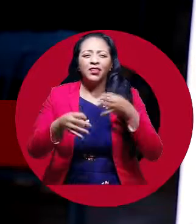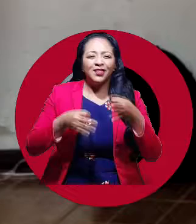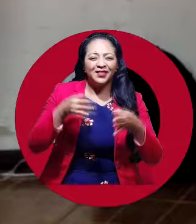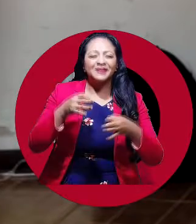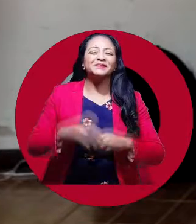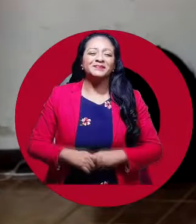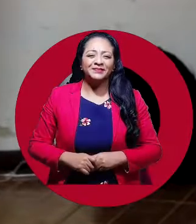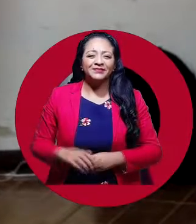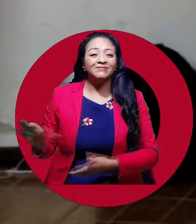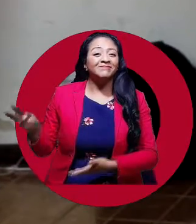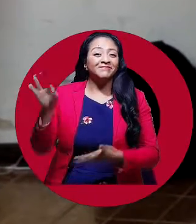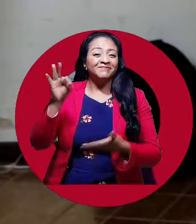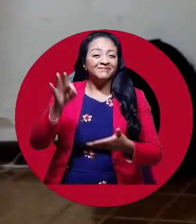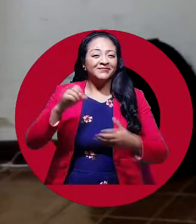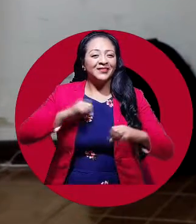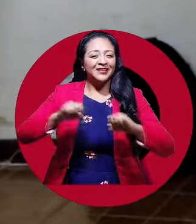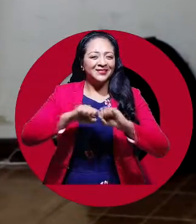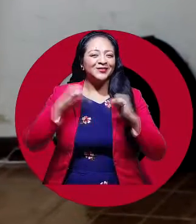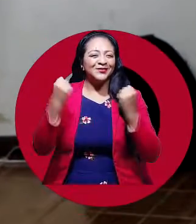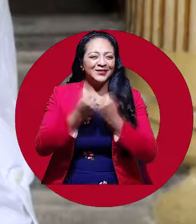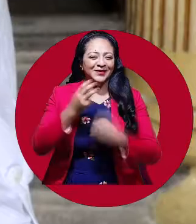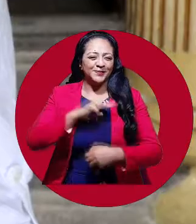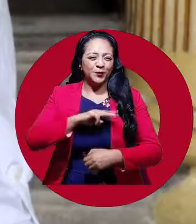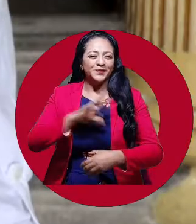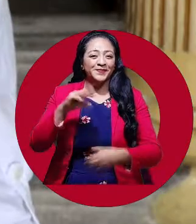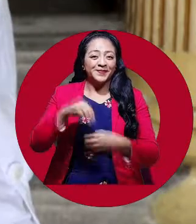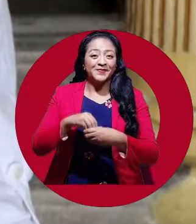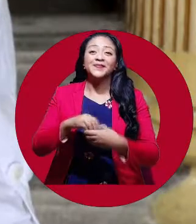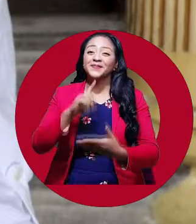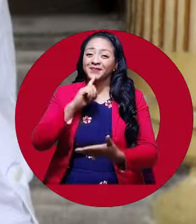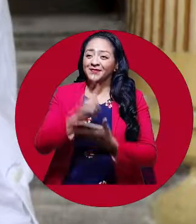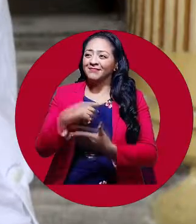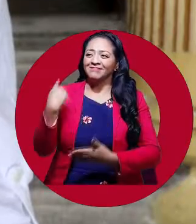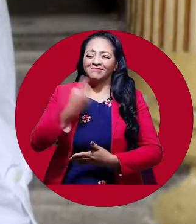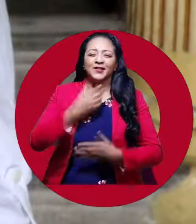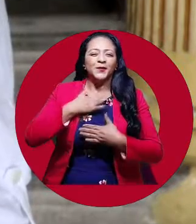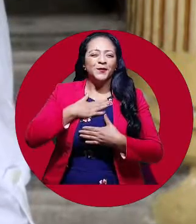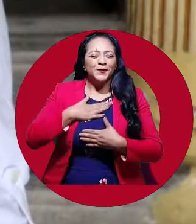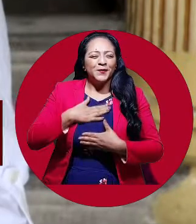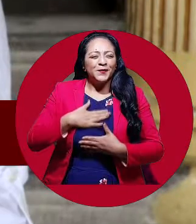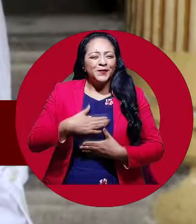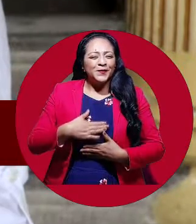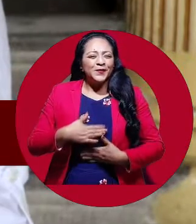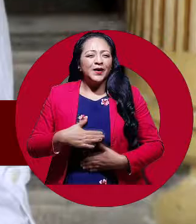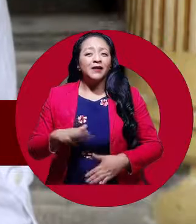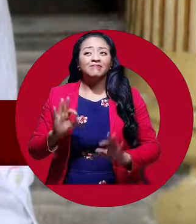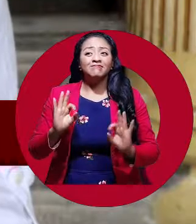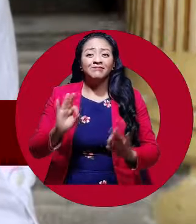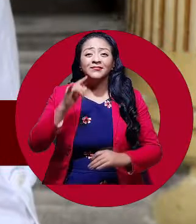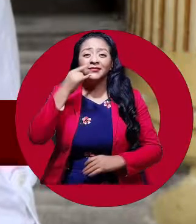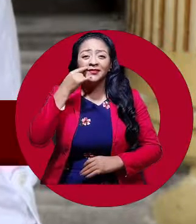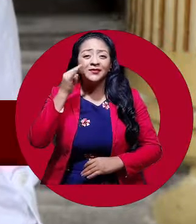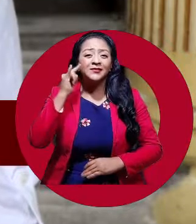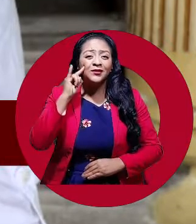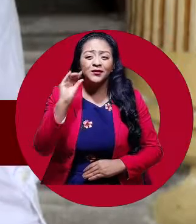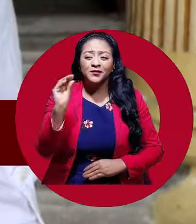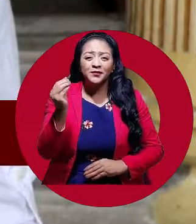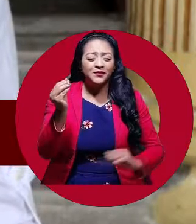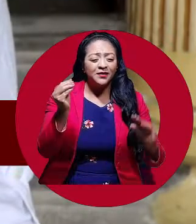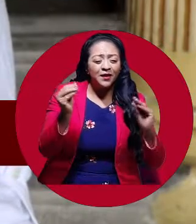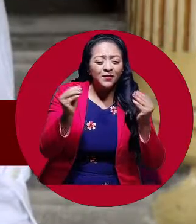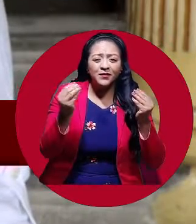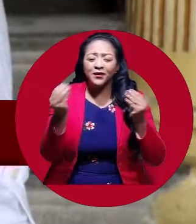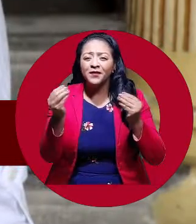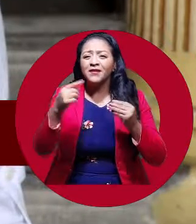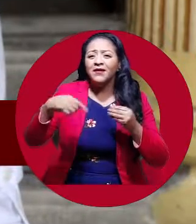ellos. Alilema, gestor social del municipio de Otavalo. Una gran satisfacción encontrar que los niños, niñas y adolescentes